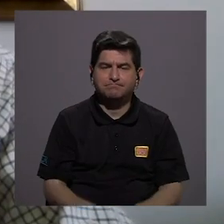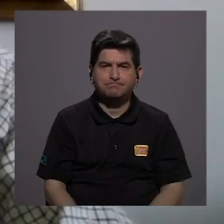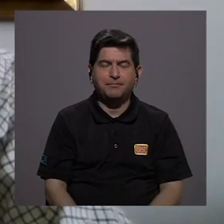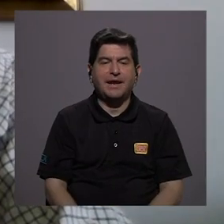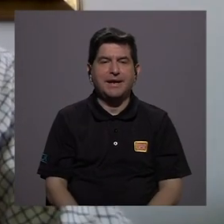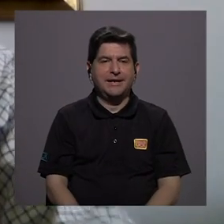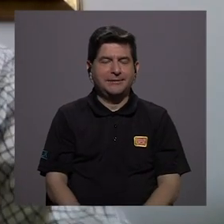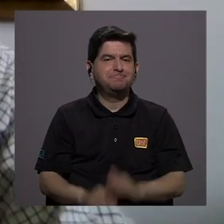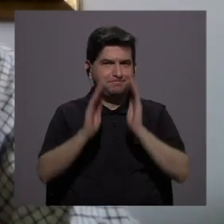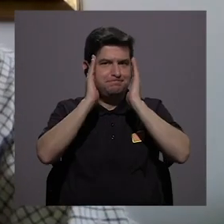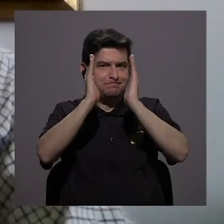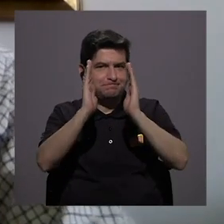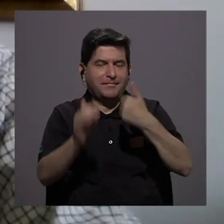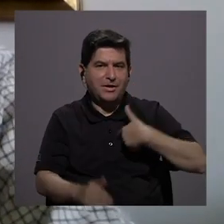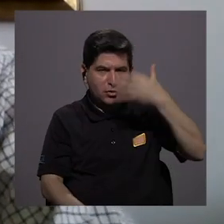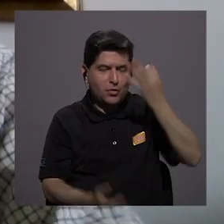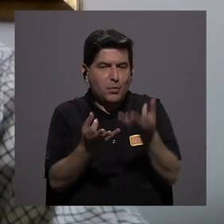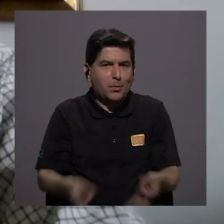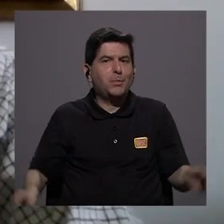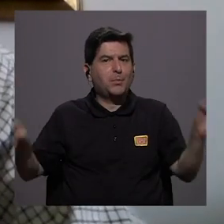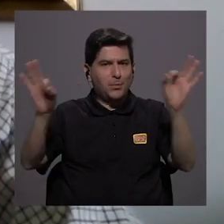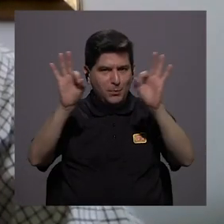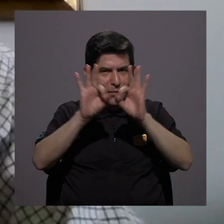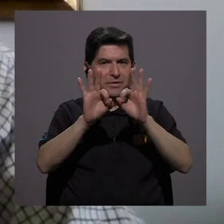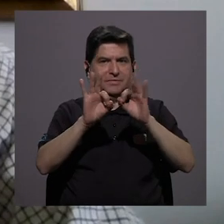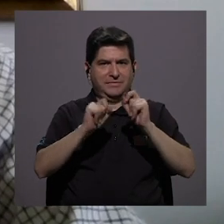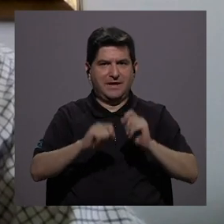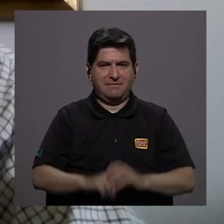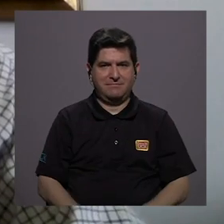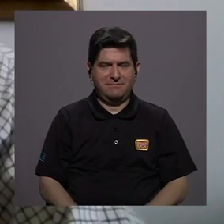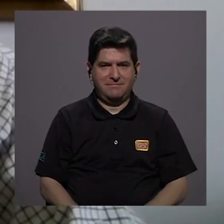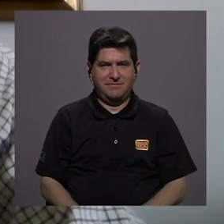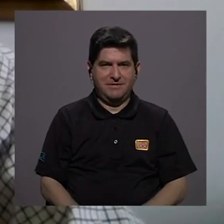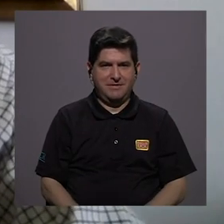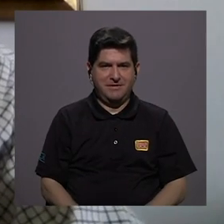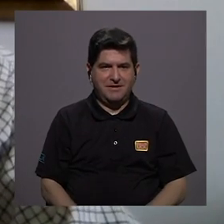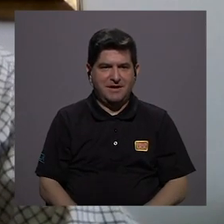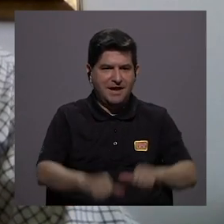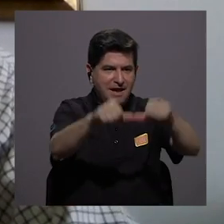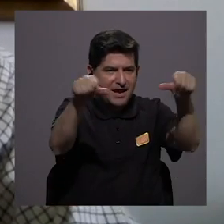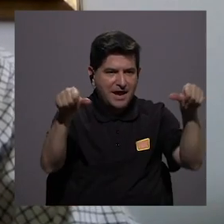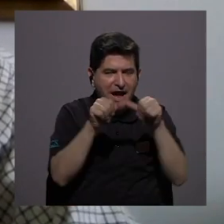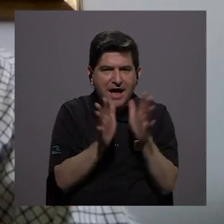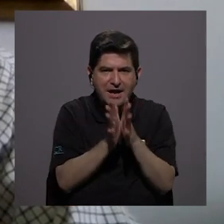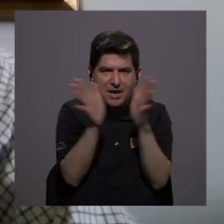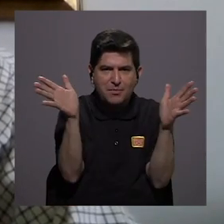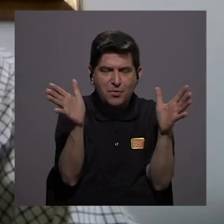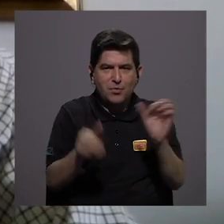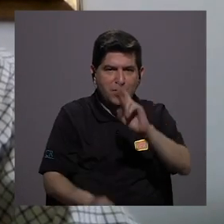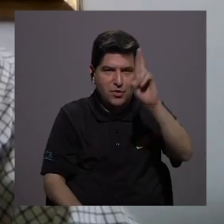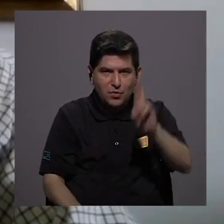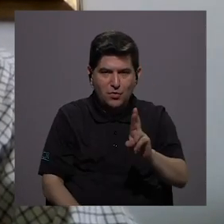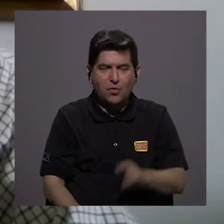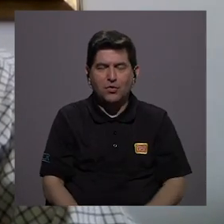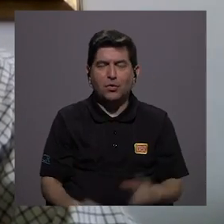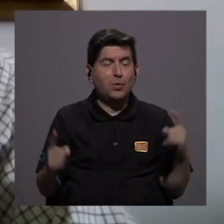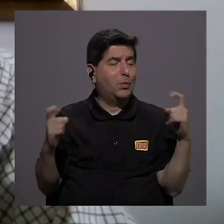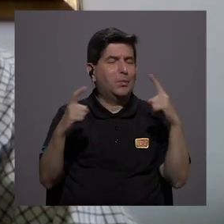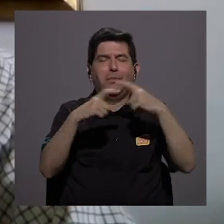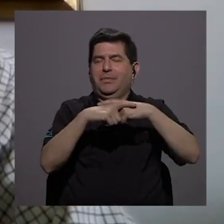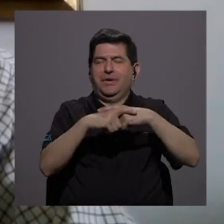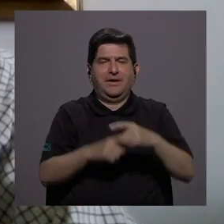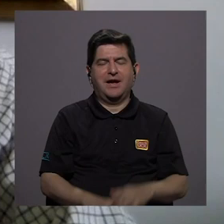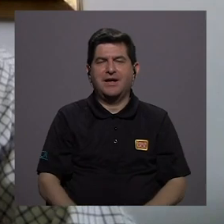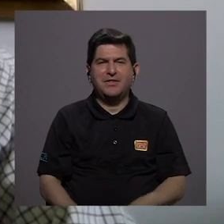Bueno, vamos a ver. A mí me parece que es importante... Aquí el sector público costarricense es un sector público muy complejo y yo creo que